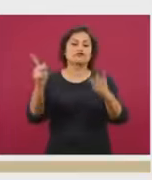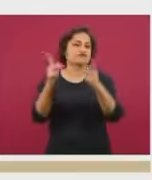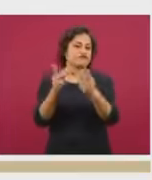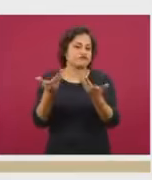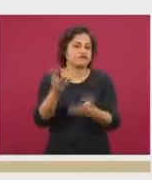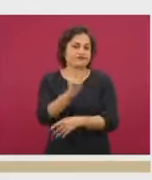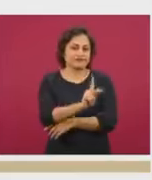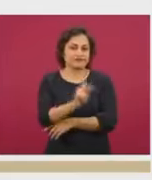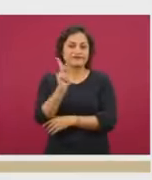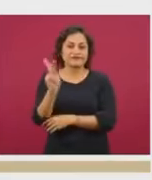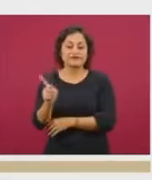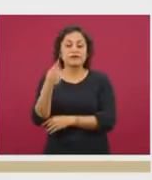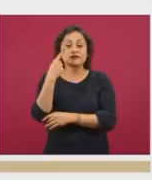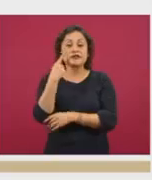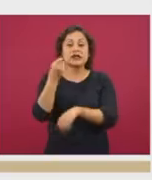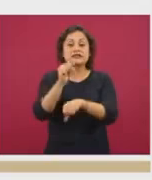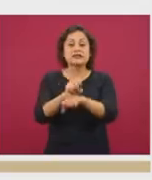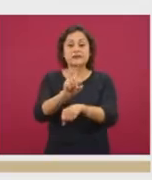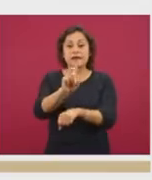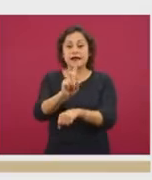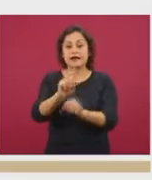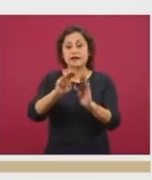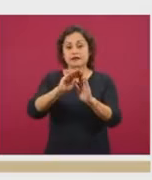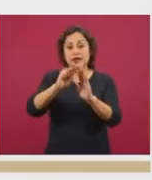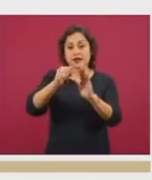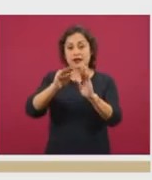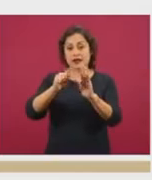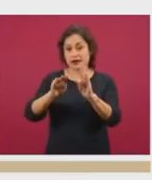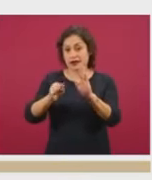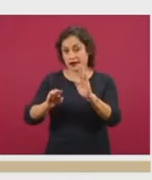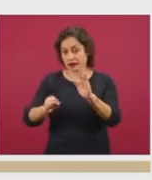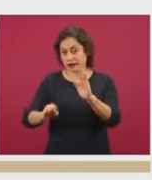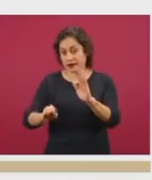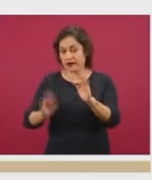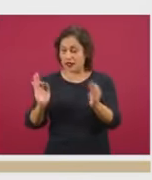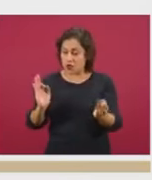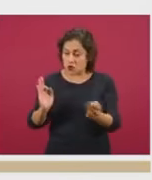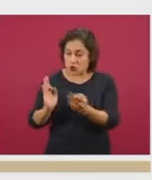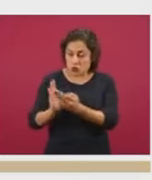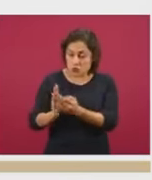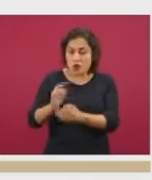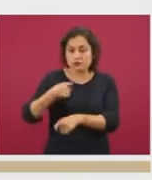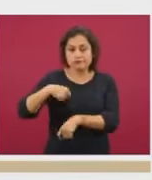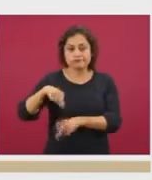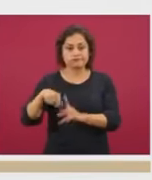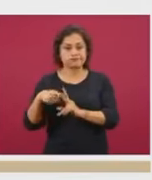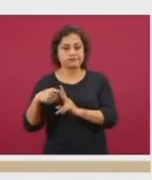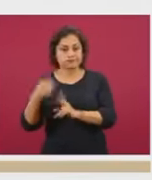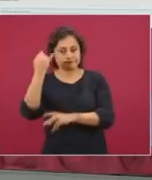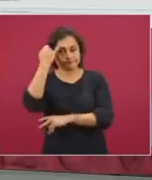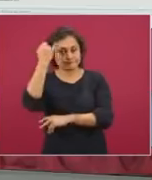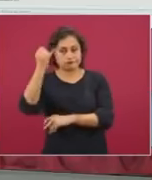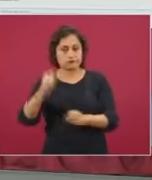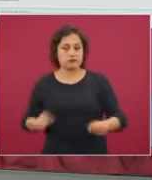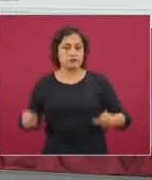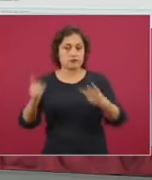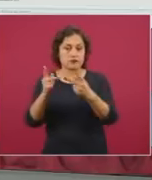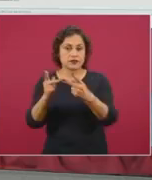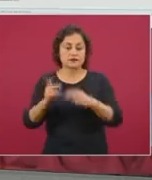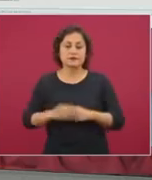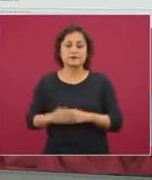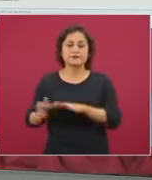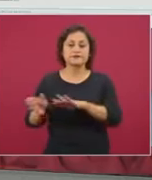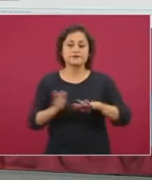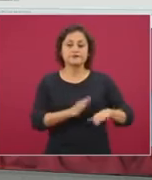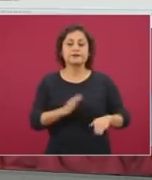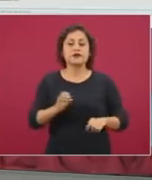prácticamente desde la semana 30 un descenso continuo ya prácticamente llegando a los niveles esperados. La